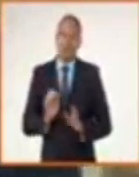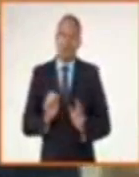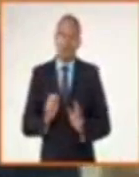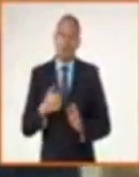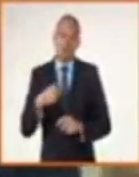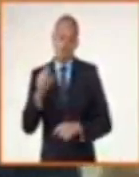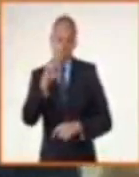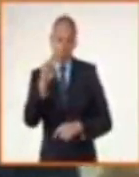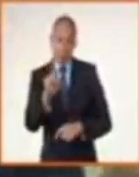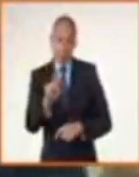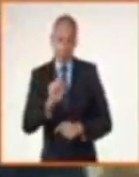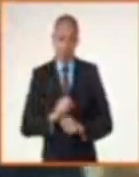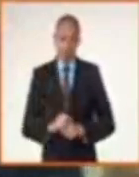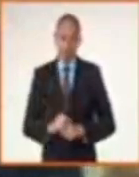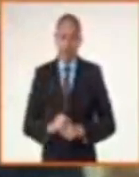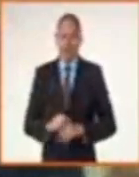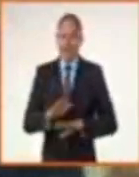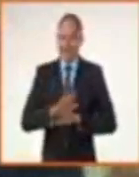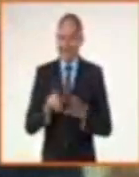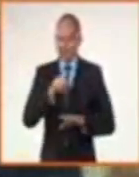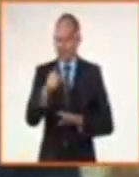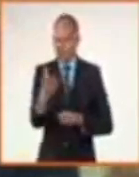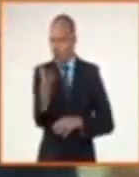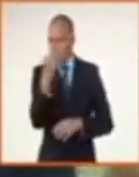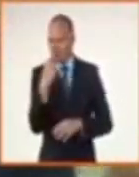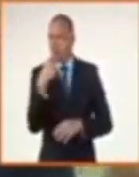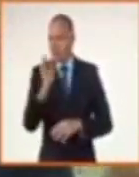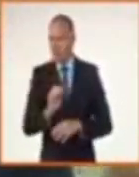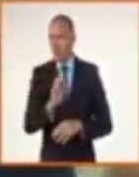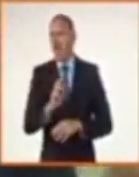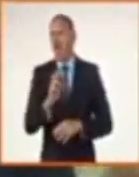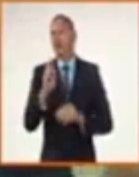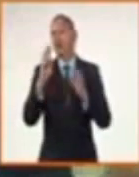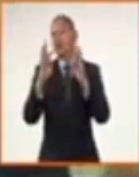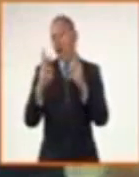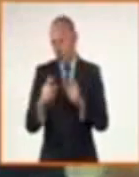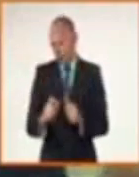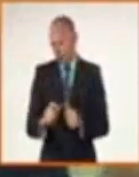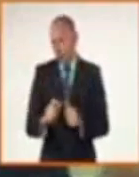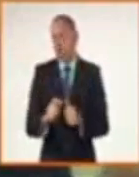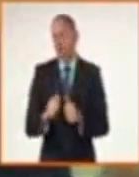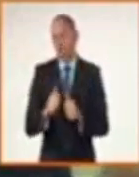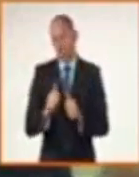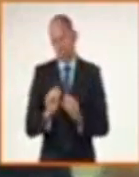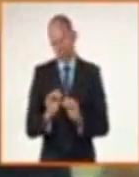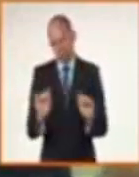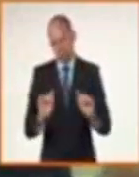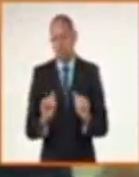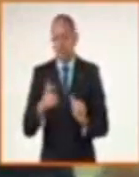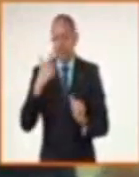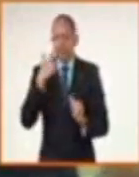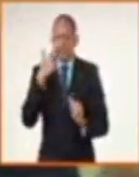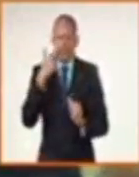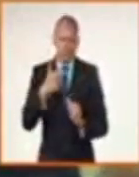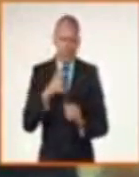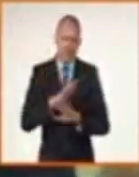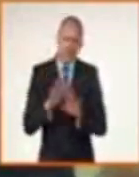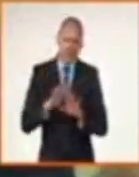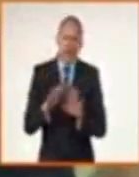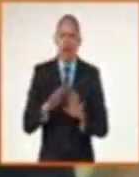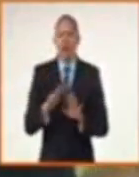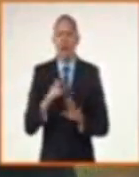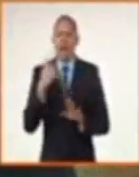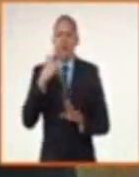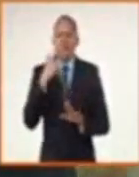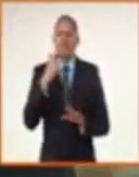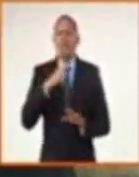al respecto de estos resultados que evidencian la participación de 3 de cada 4 electores